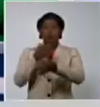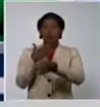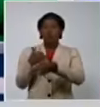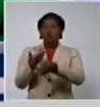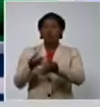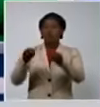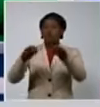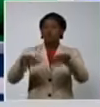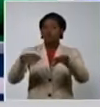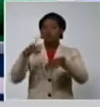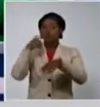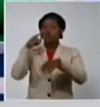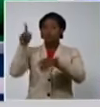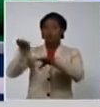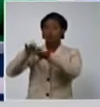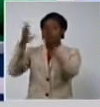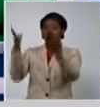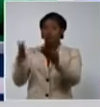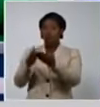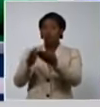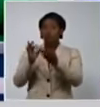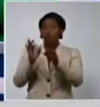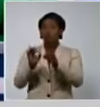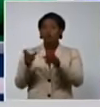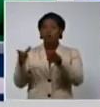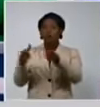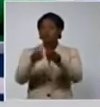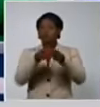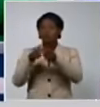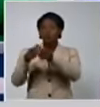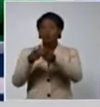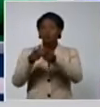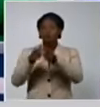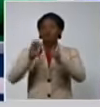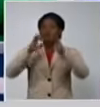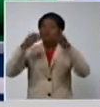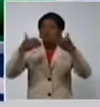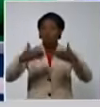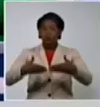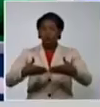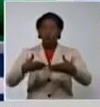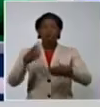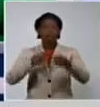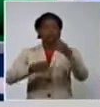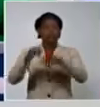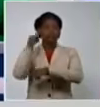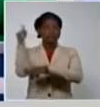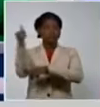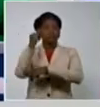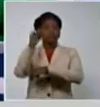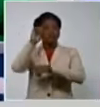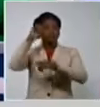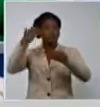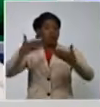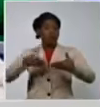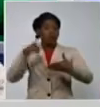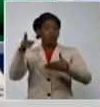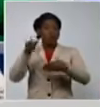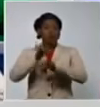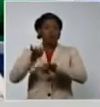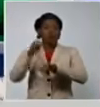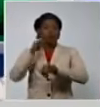la Organización Mundial de la Salud, la Organización Panamericana, qué continentes, qué